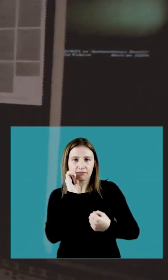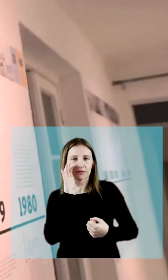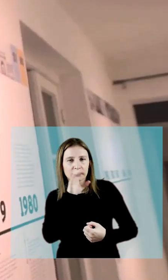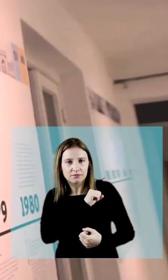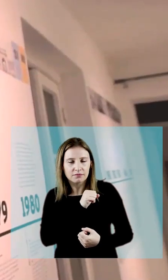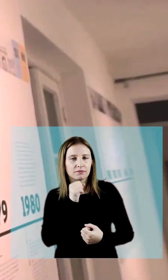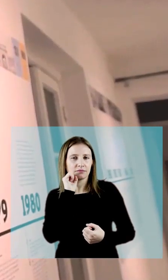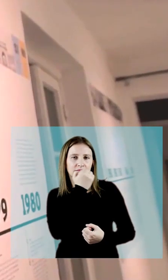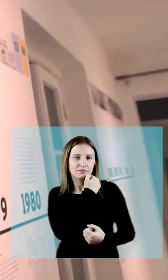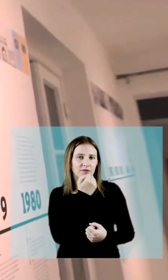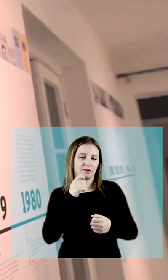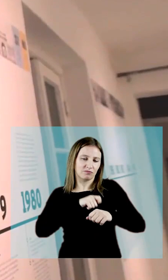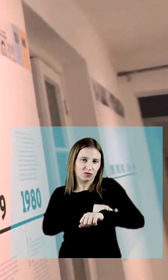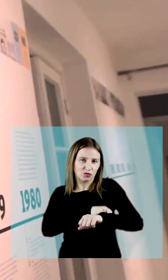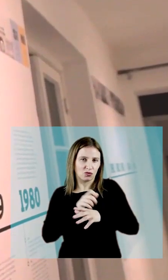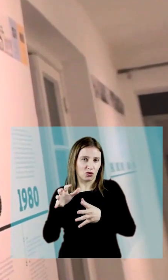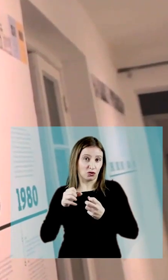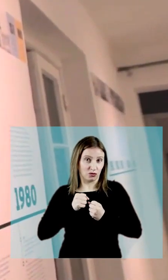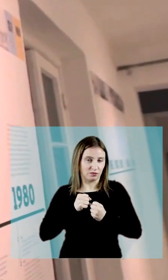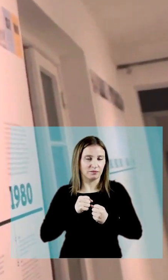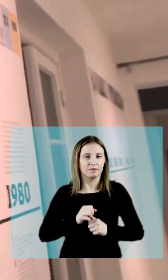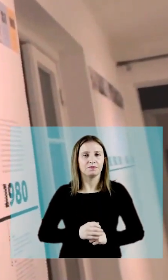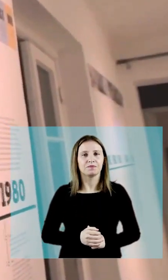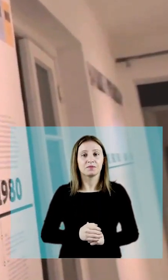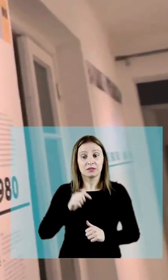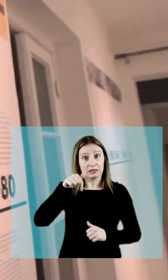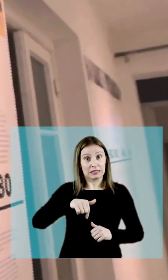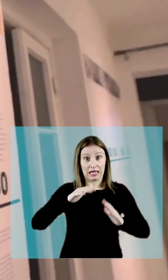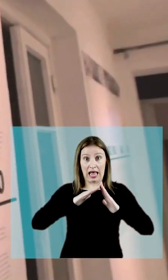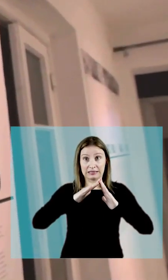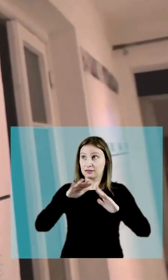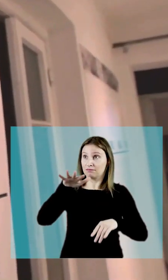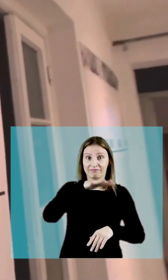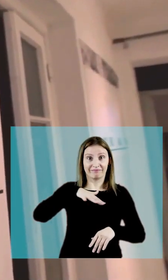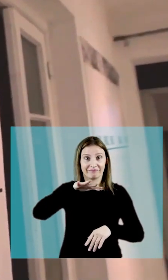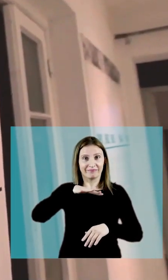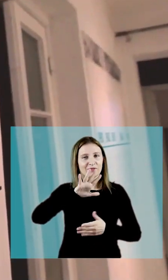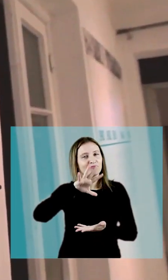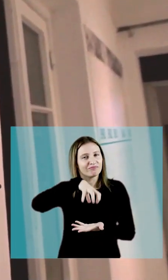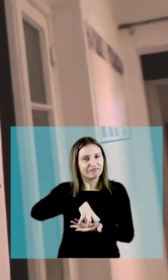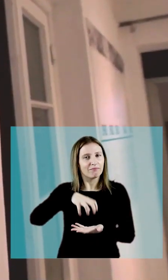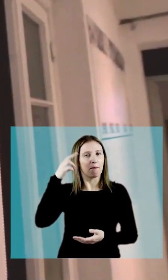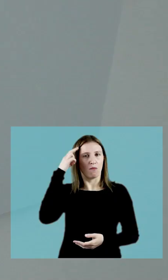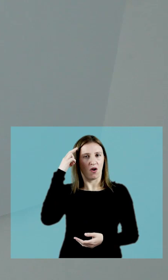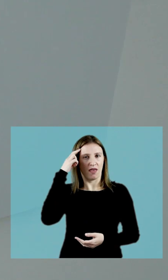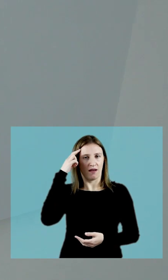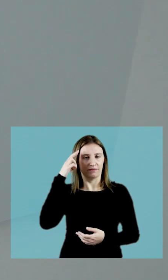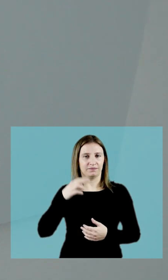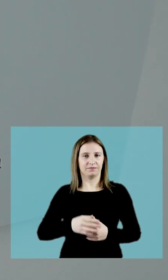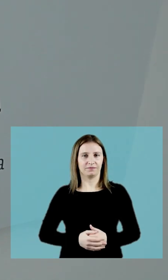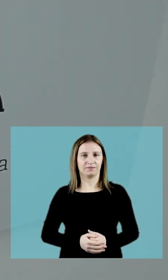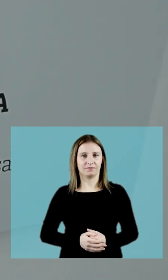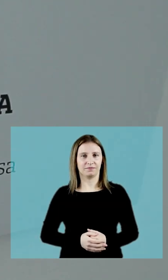y tortura. Hoy, toda esta casa es un sitio de memoria.